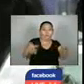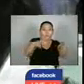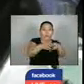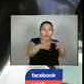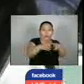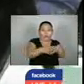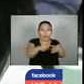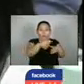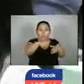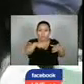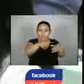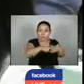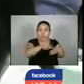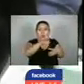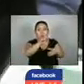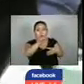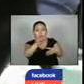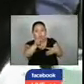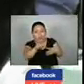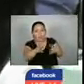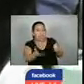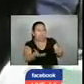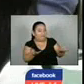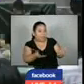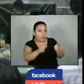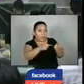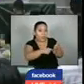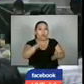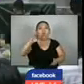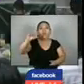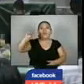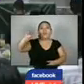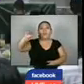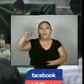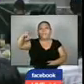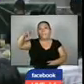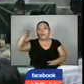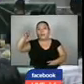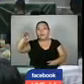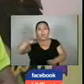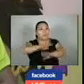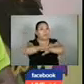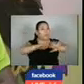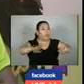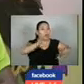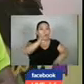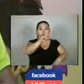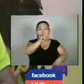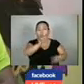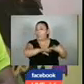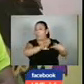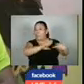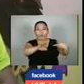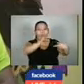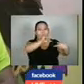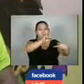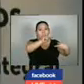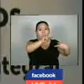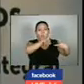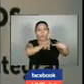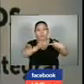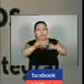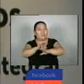de Protección Integral a la Niñez y Adolescencia, CONAPINA, que disuelve al CONNA y al ISNA, se evitará